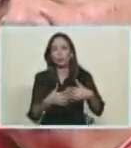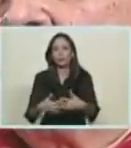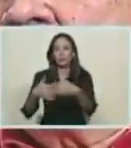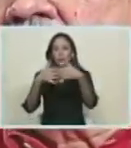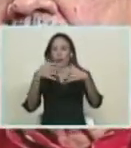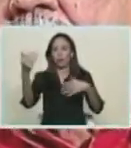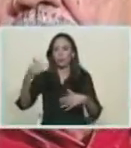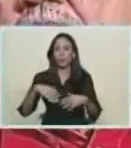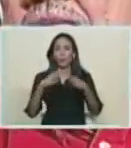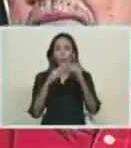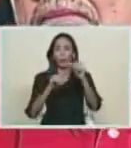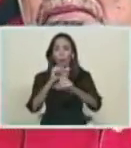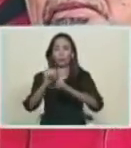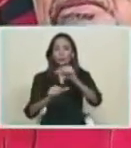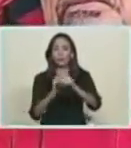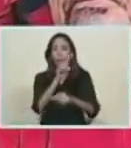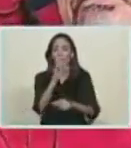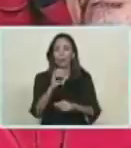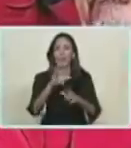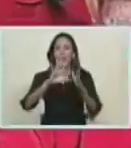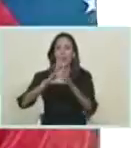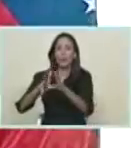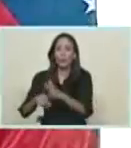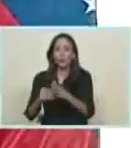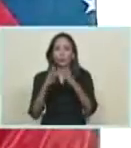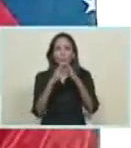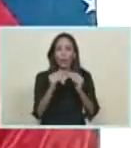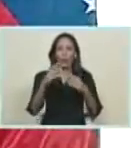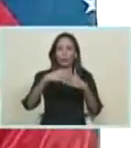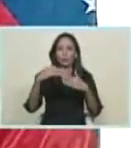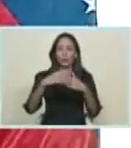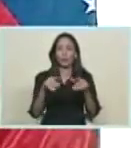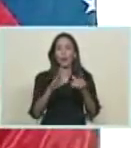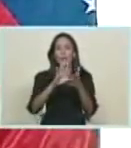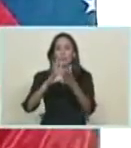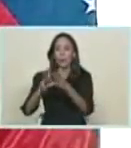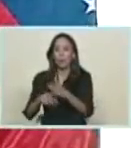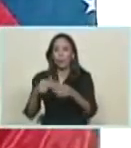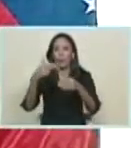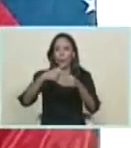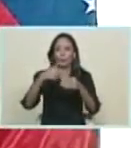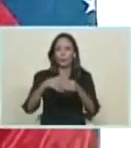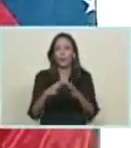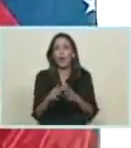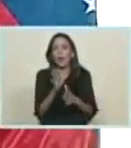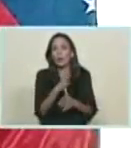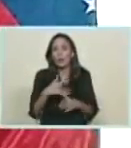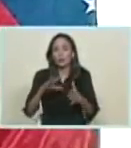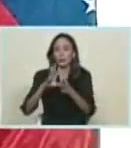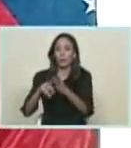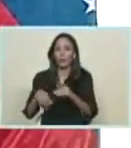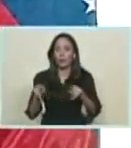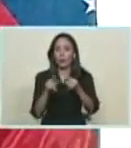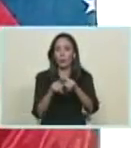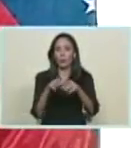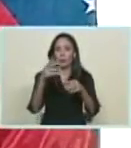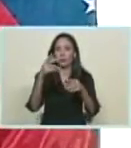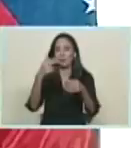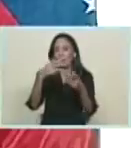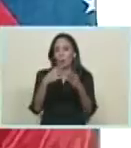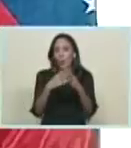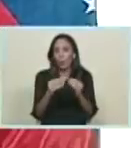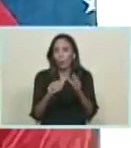se instauró todo el siglo XX y robó los petrodólares y ahora le quiere robar su sueldo y su salario a los trabajadores con la